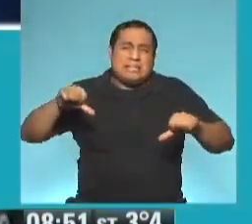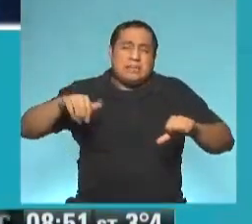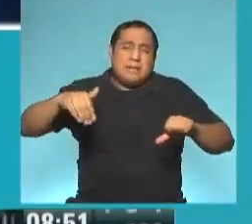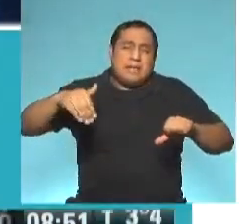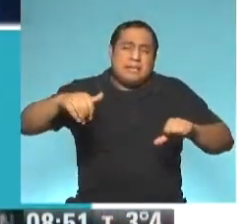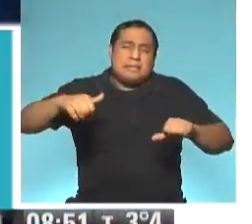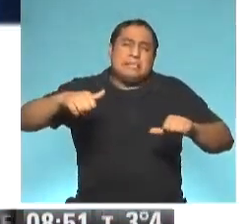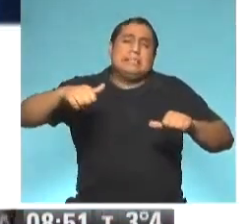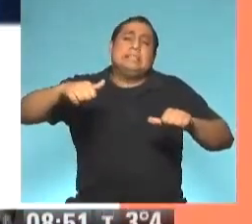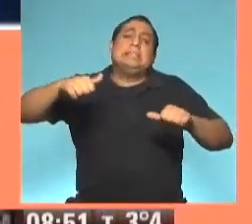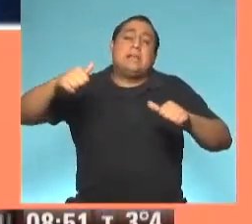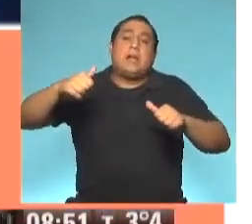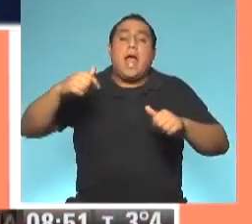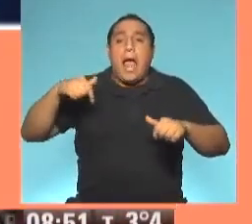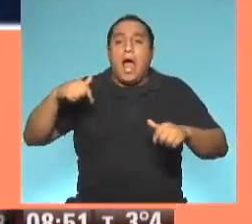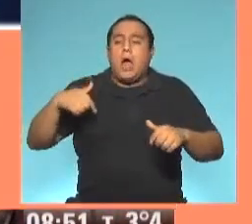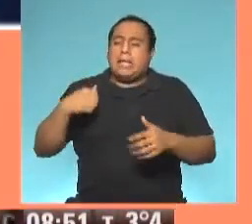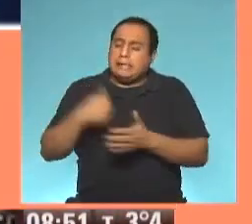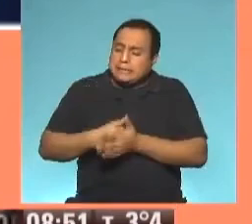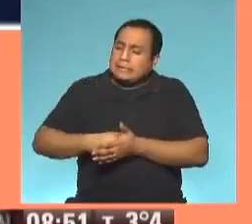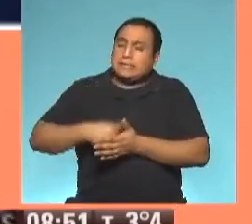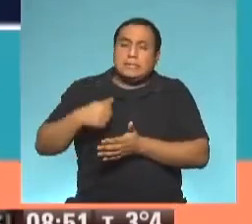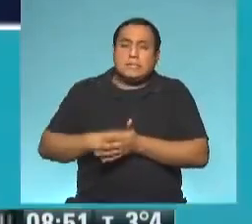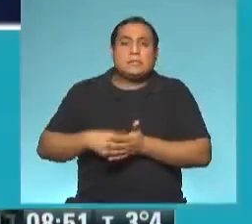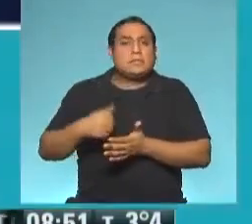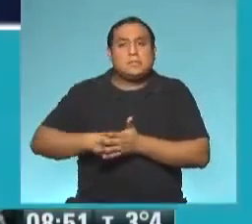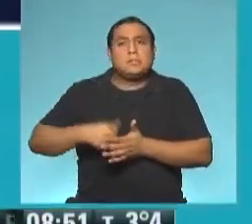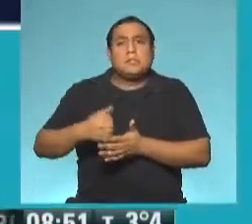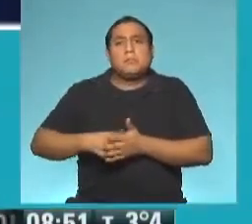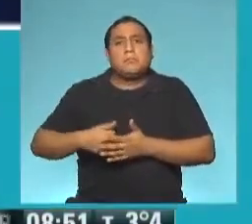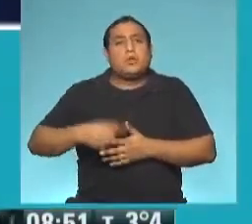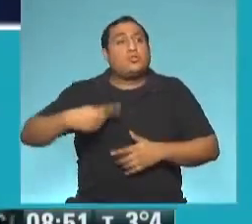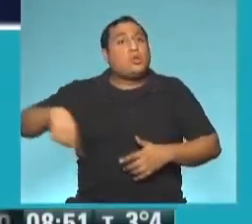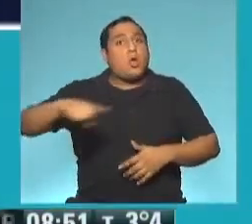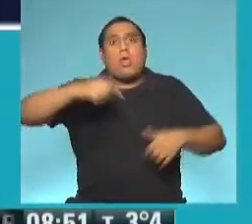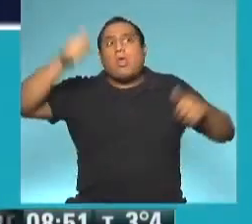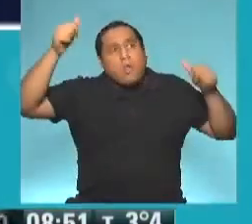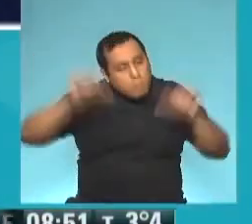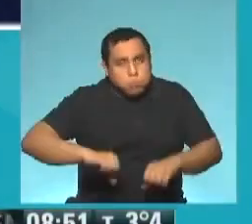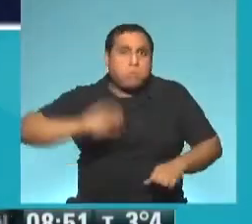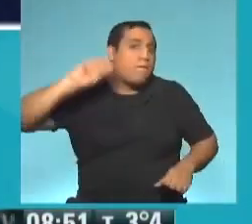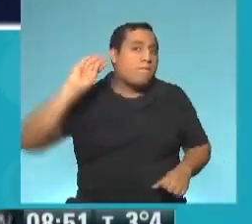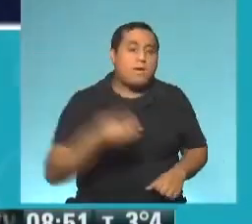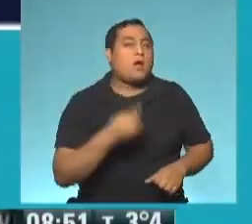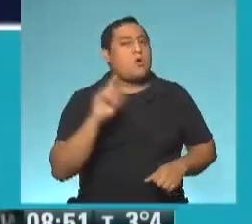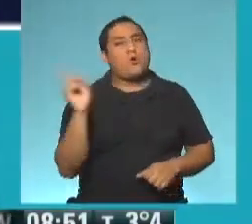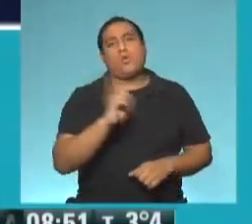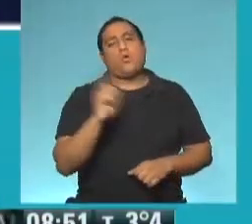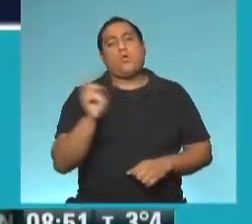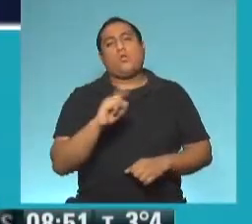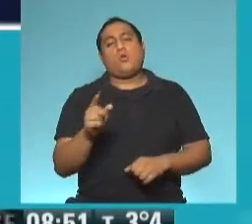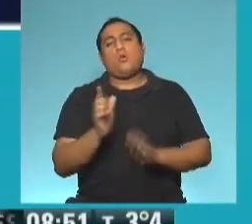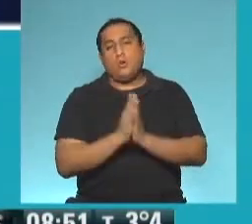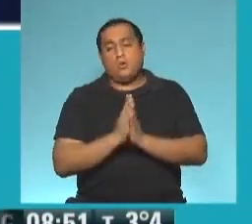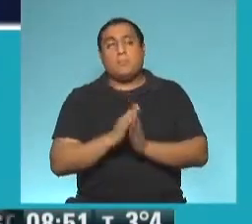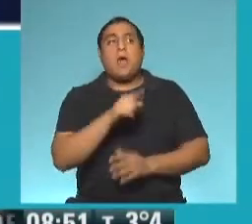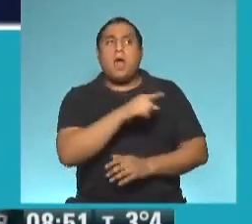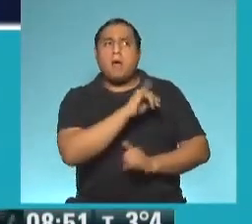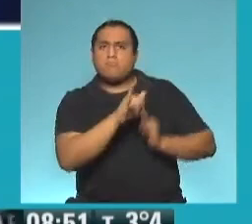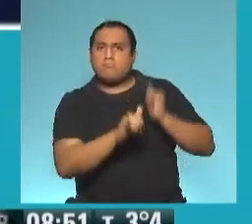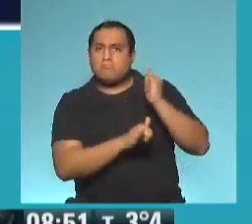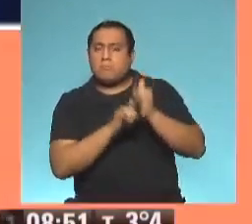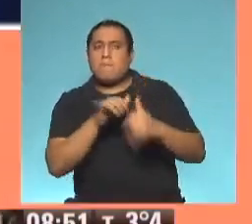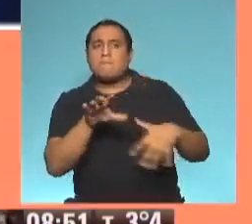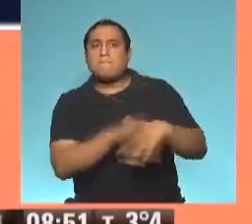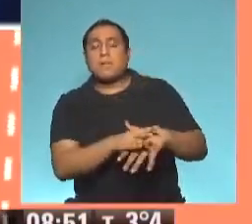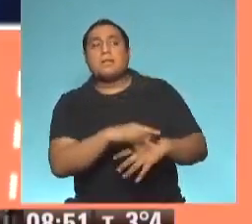atravesar esta crisis con el menor golpe colectivo posible. Me parece que esa es la frase indicada. Todo lo que